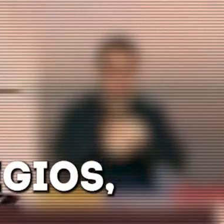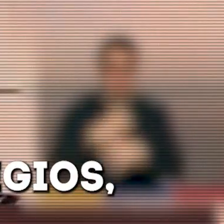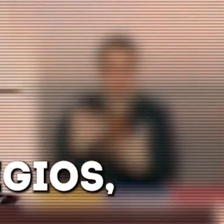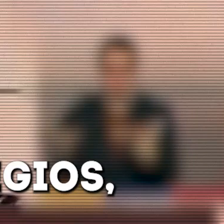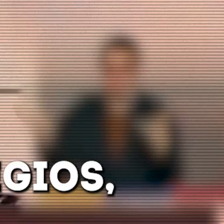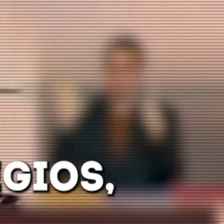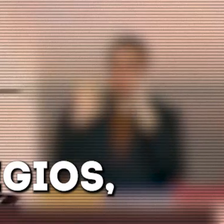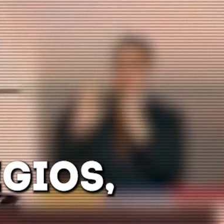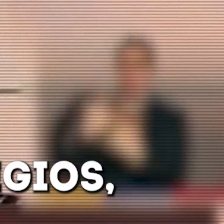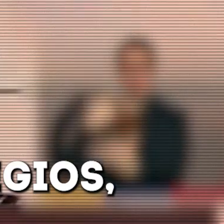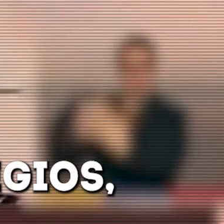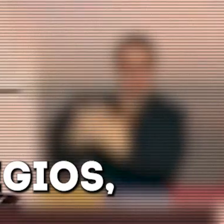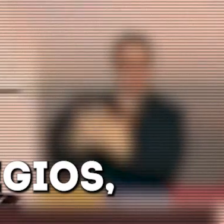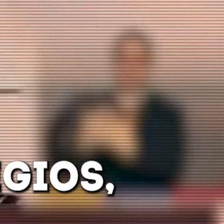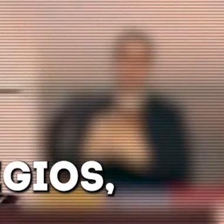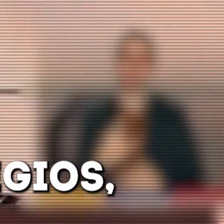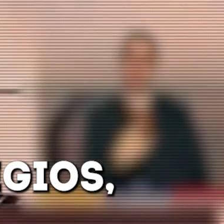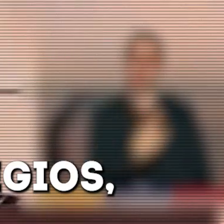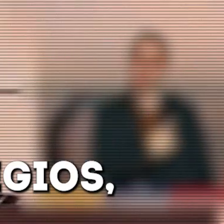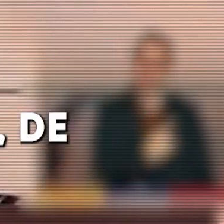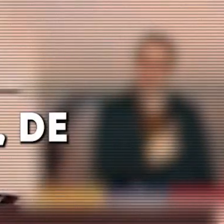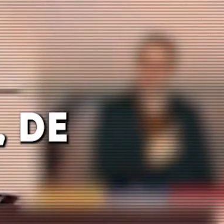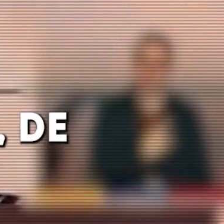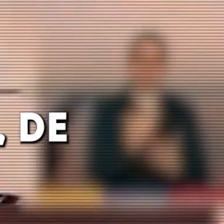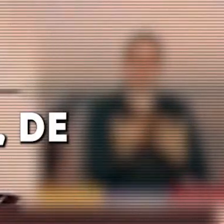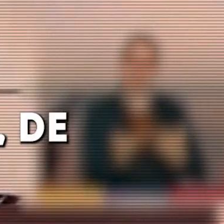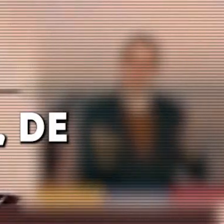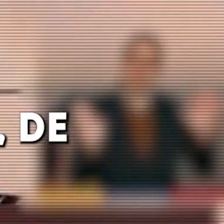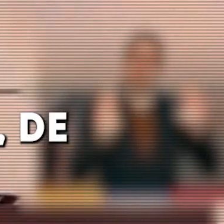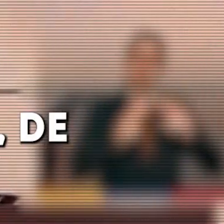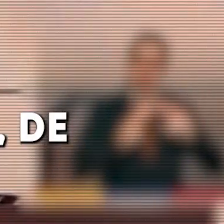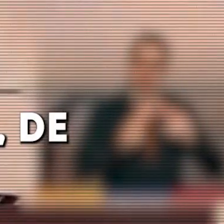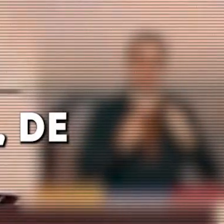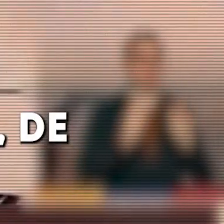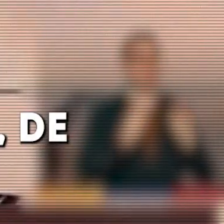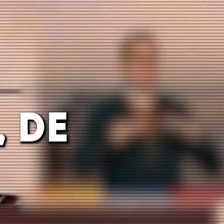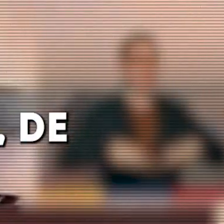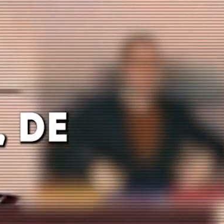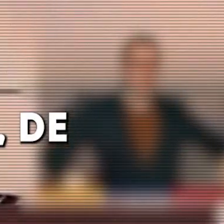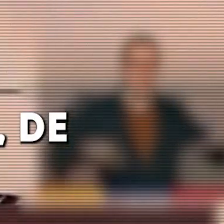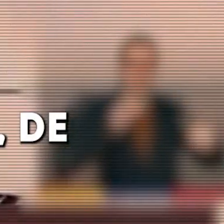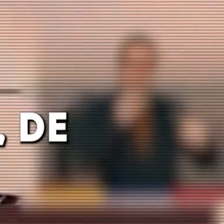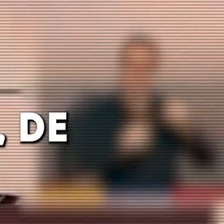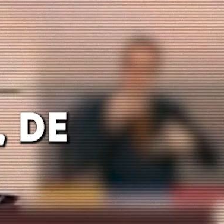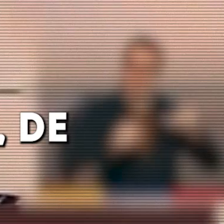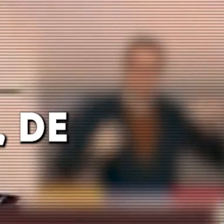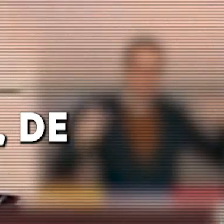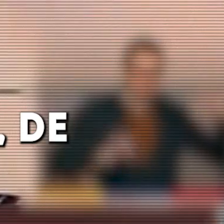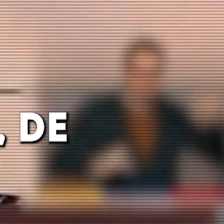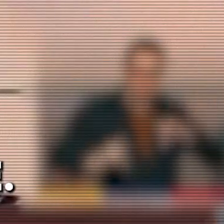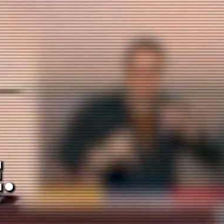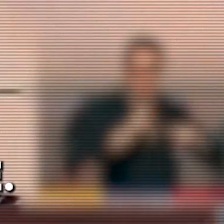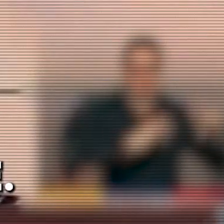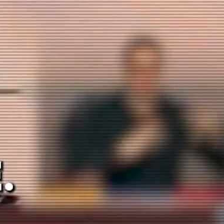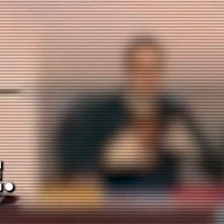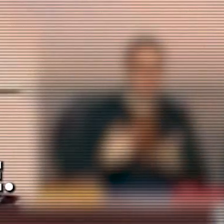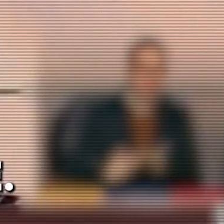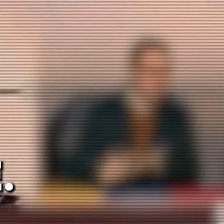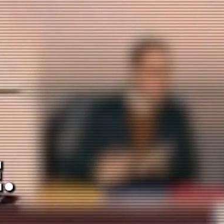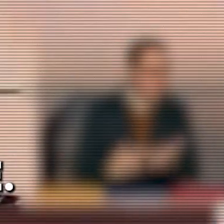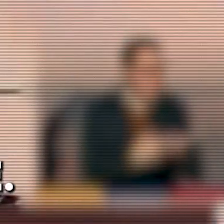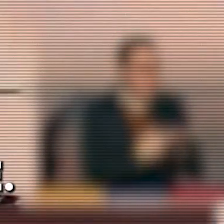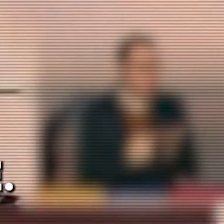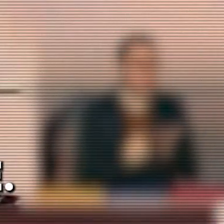de universidades, de colegios, de espacios para el diálogo, de espacios para que la